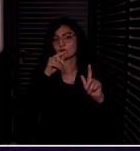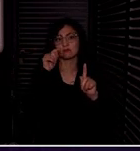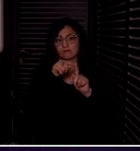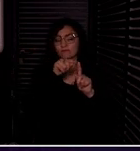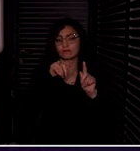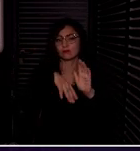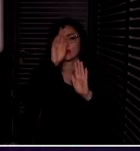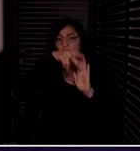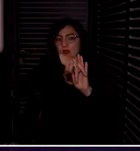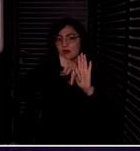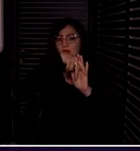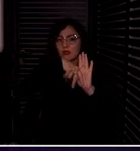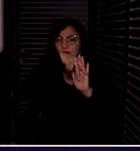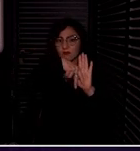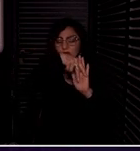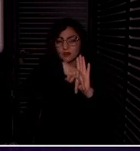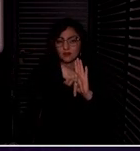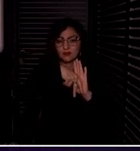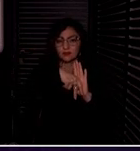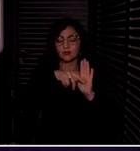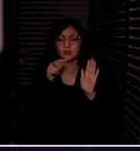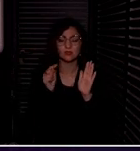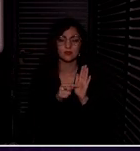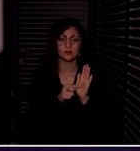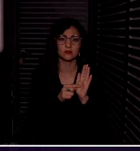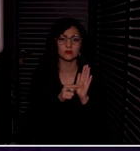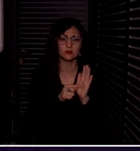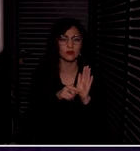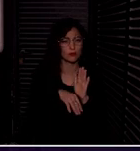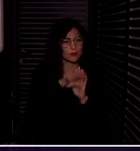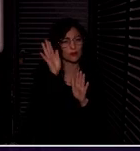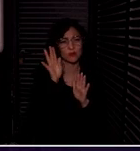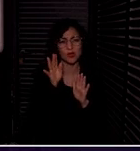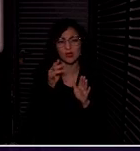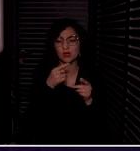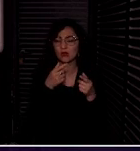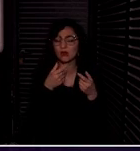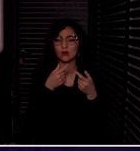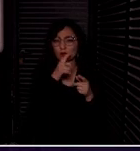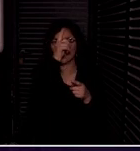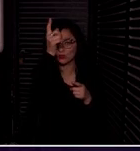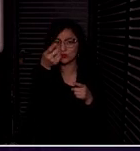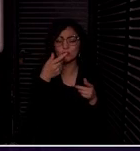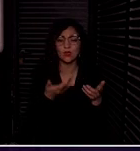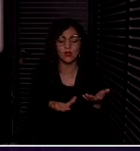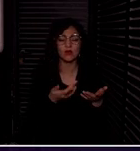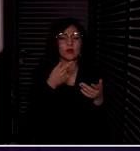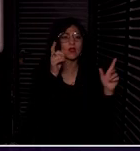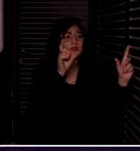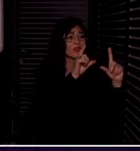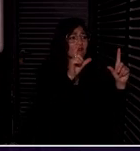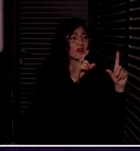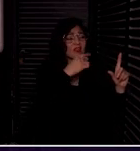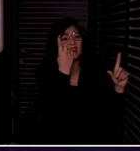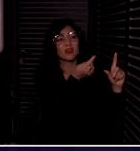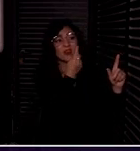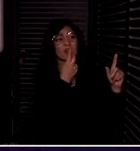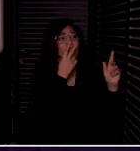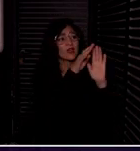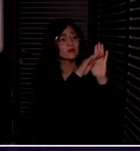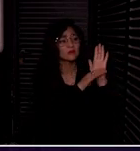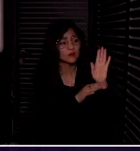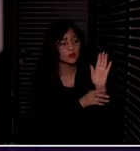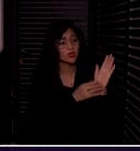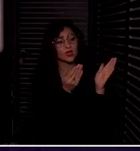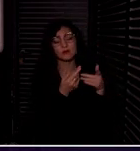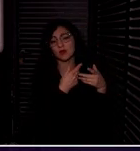ahora programa con una, digamos, lo típico de lo que era la televisión abierta, de televisión generalista, de programación para los públicos